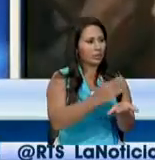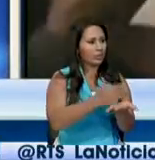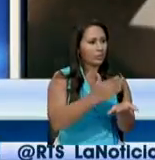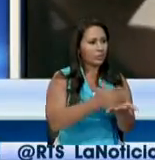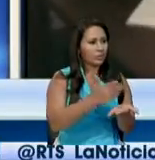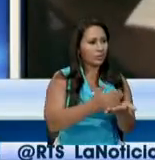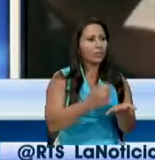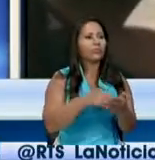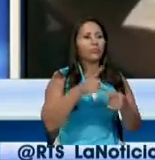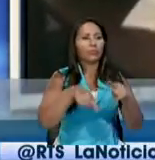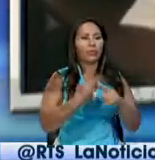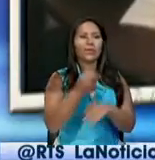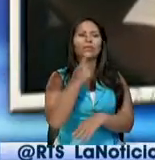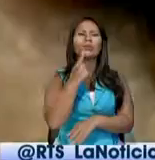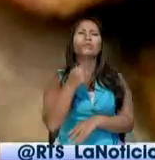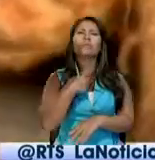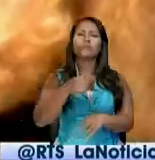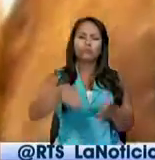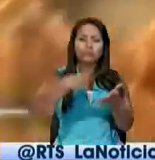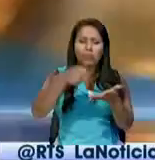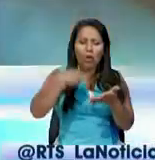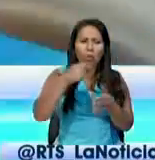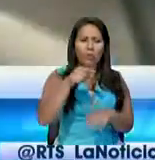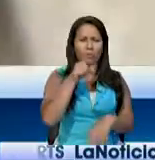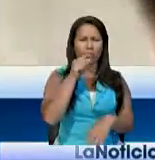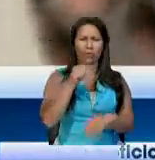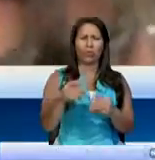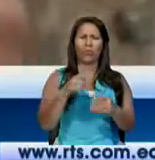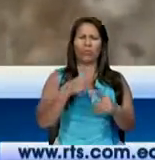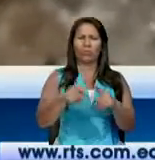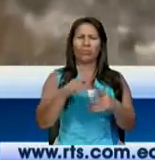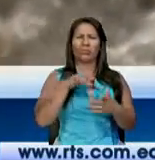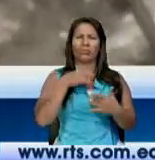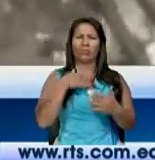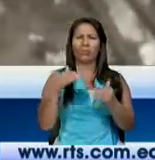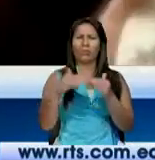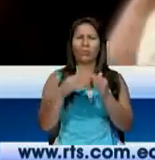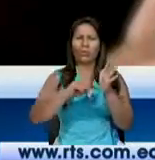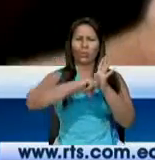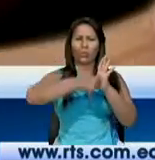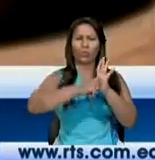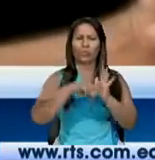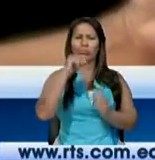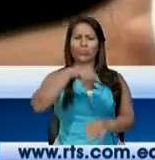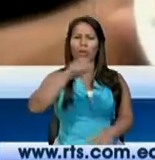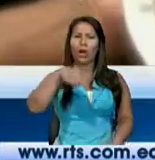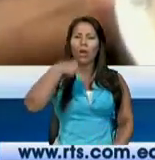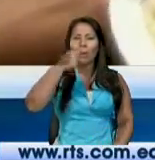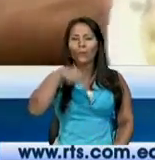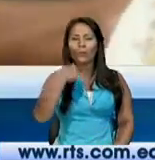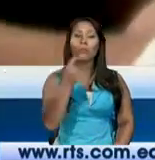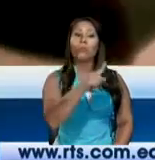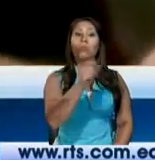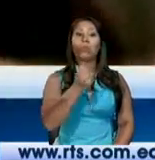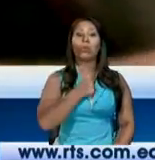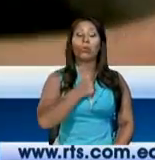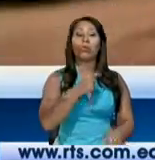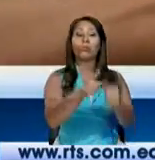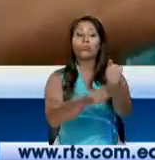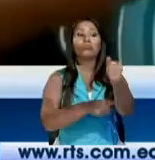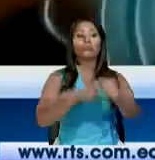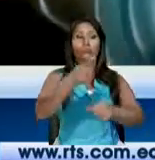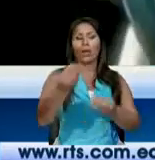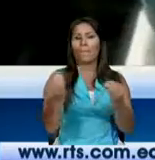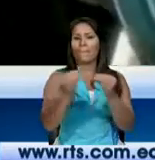por eso le da el saborcito de cuy. La gallina cuyada no solo se ha constituido en un plato típico, este delicioso alimento lleva más